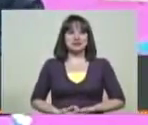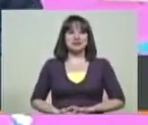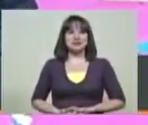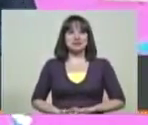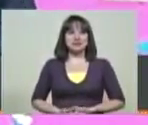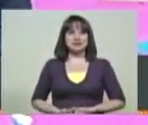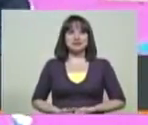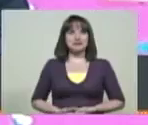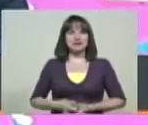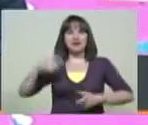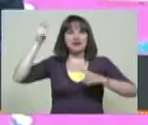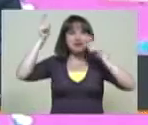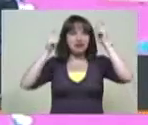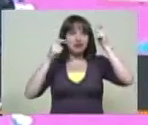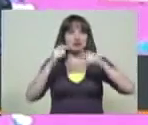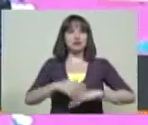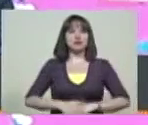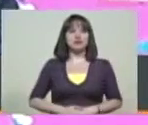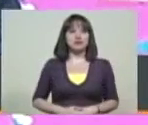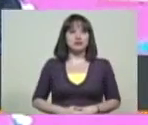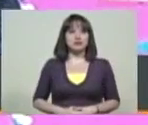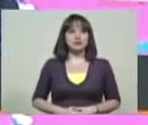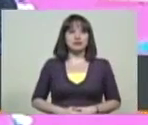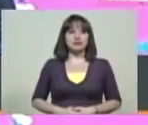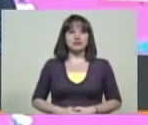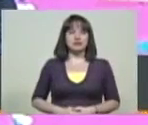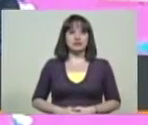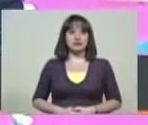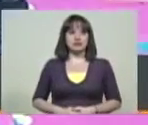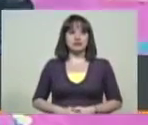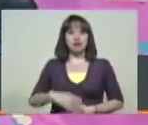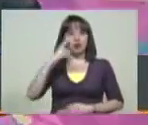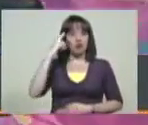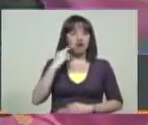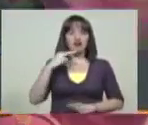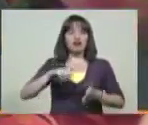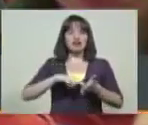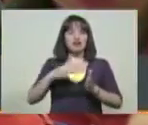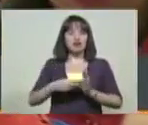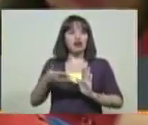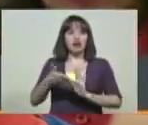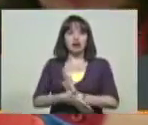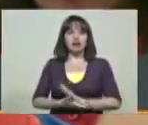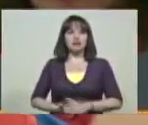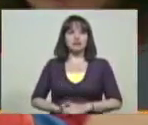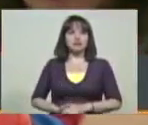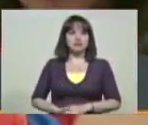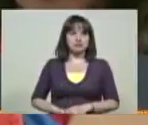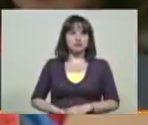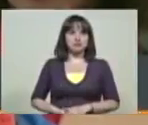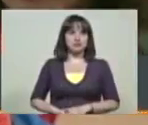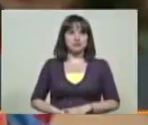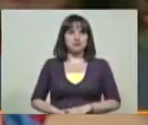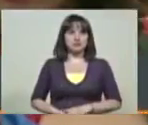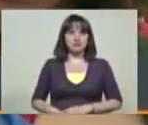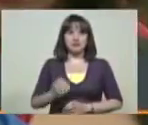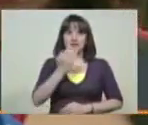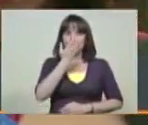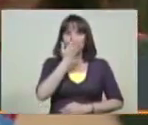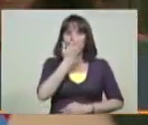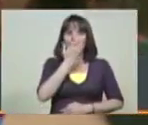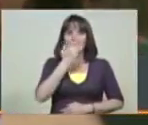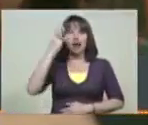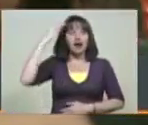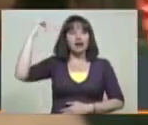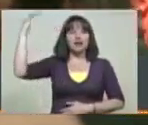el bolivarianismo y que el bolivarianismo es la patria es el